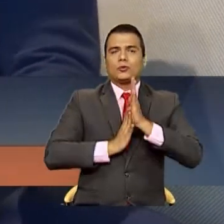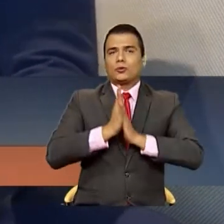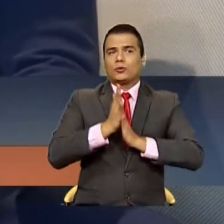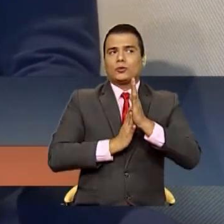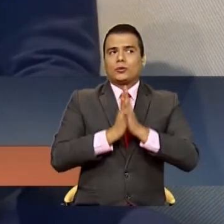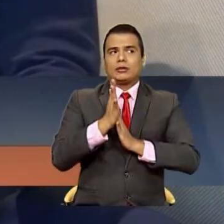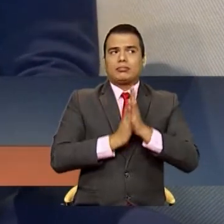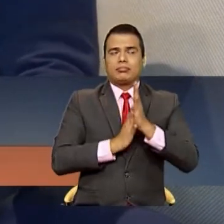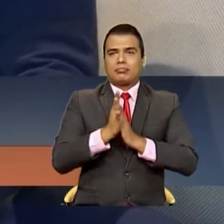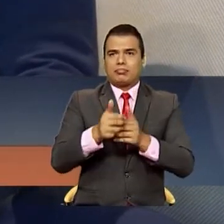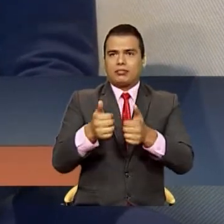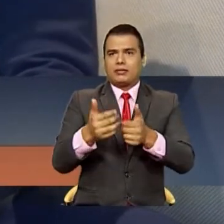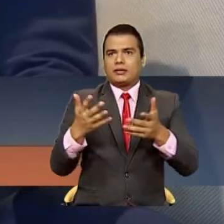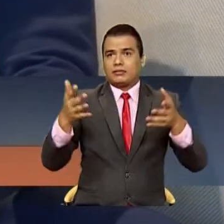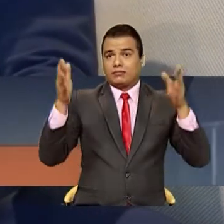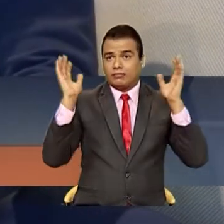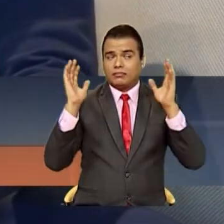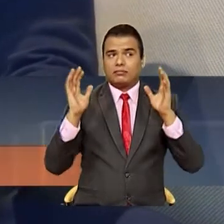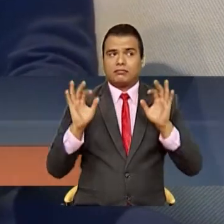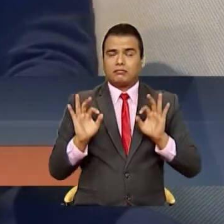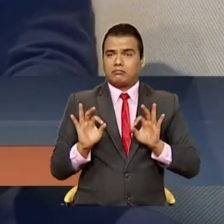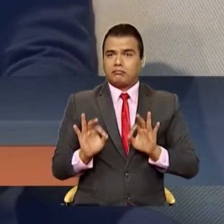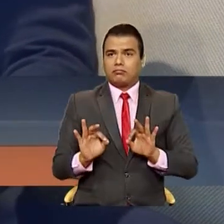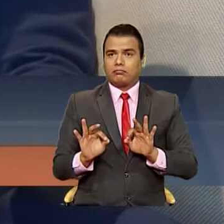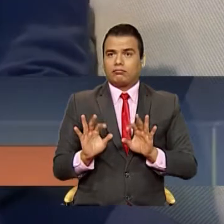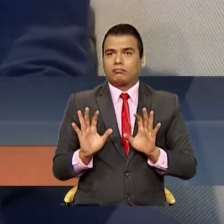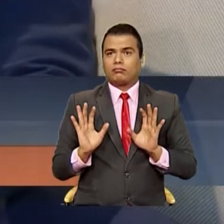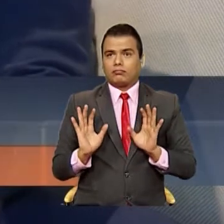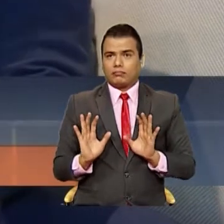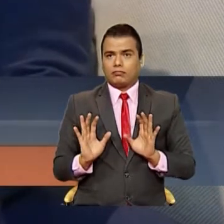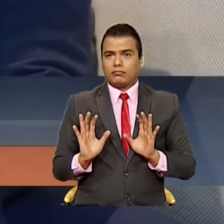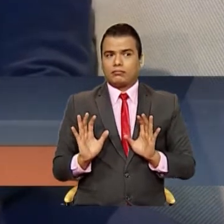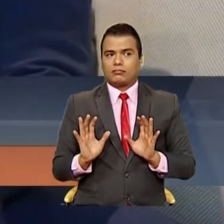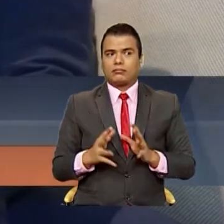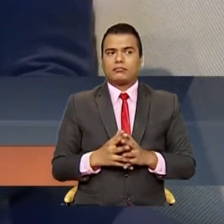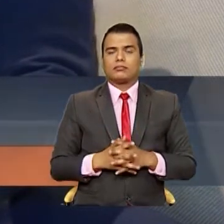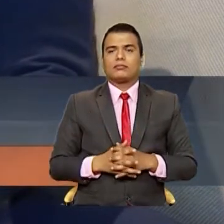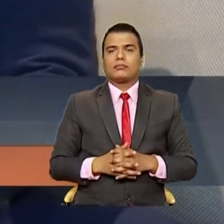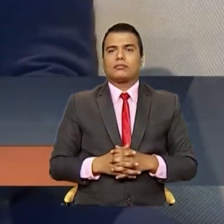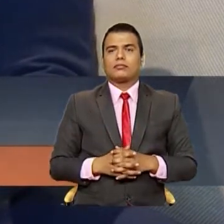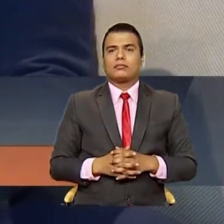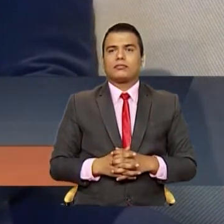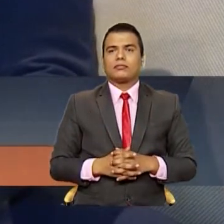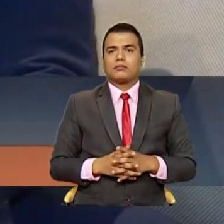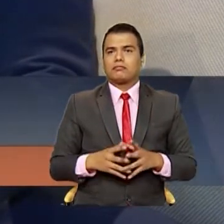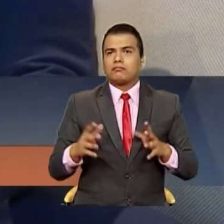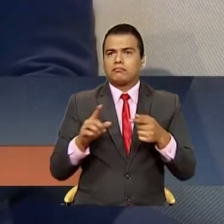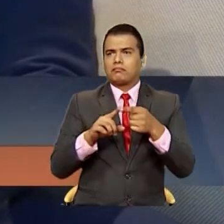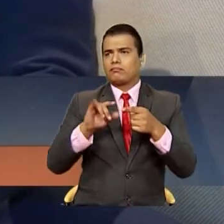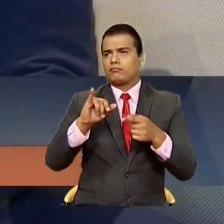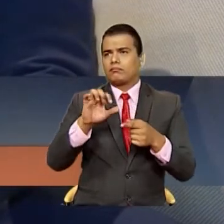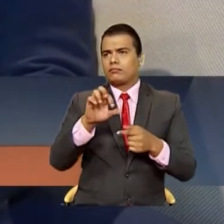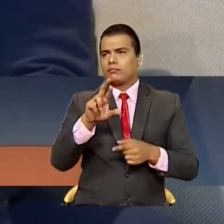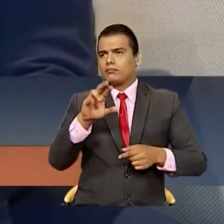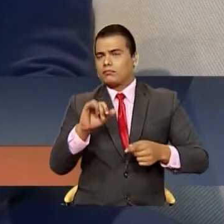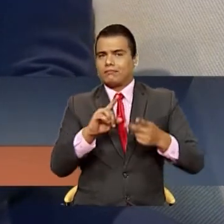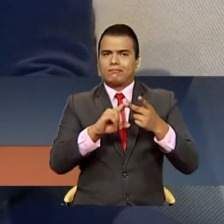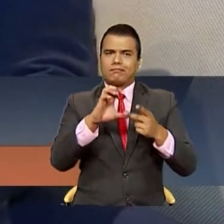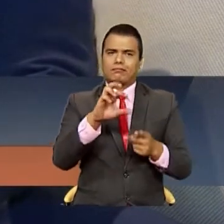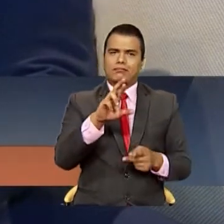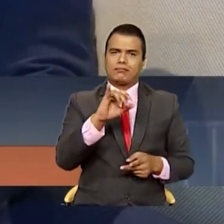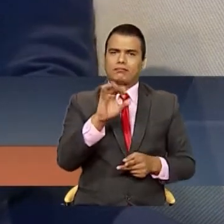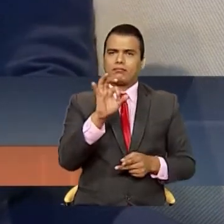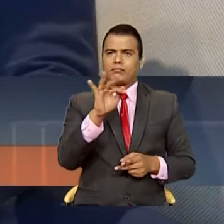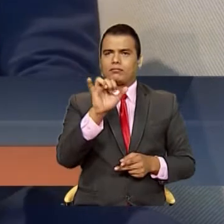entrenador. Estamos rodeados de grandes defensores centrales. Como tú lo has dicho, el caso de Jerry, el caso de Cristian, el caso